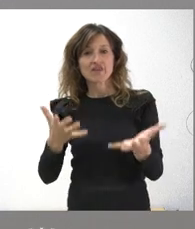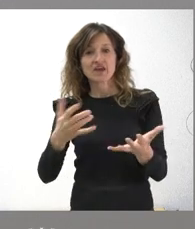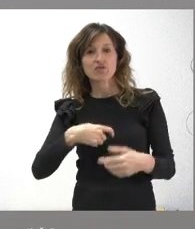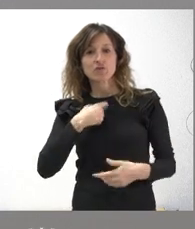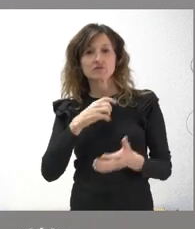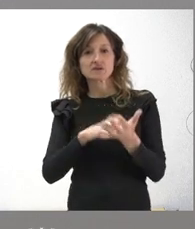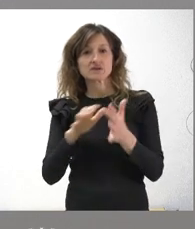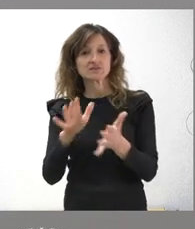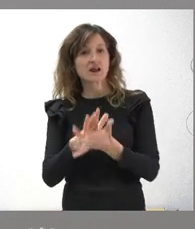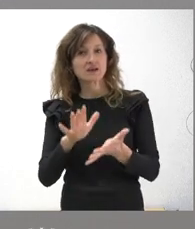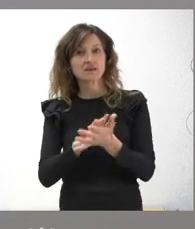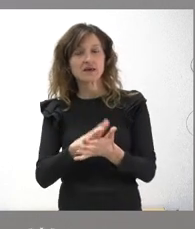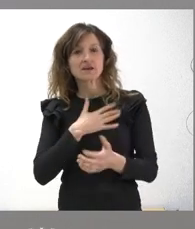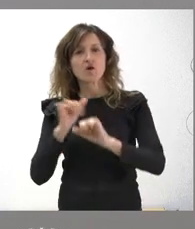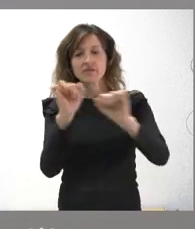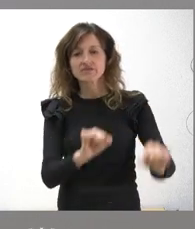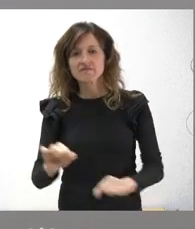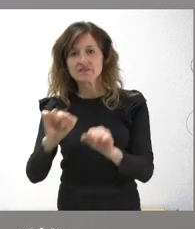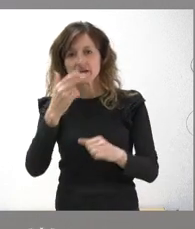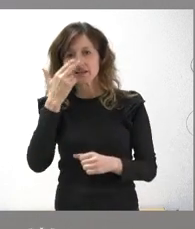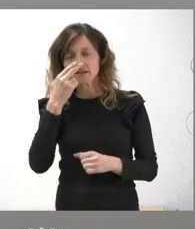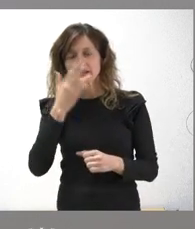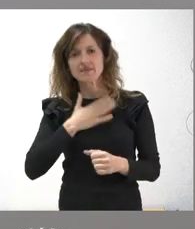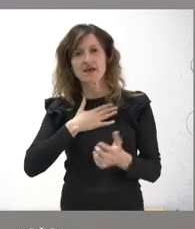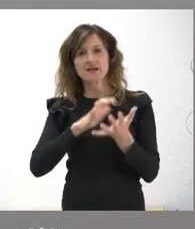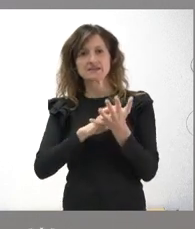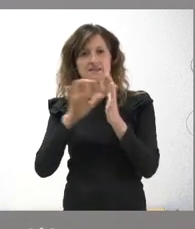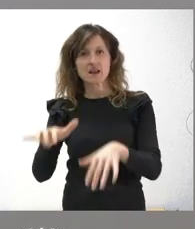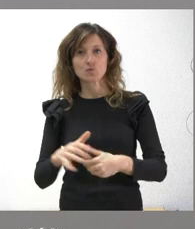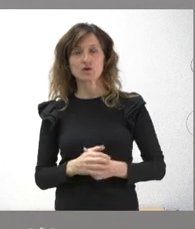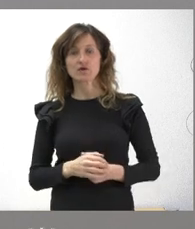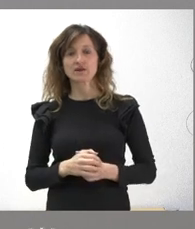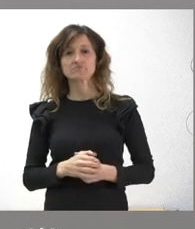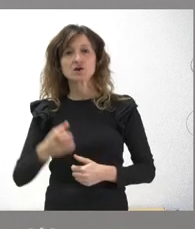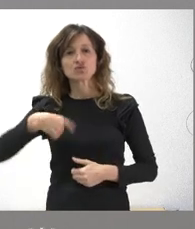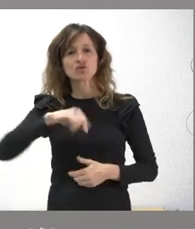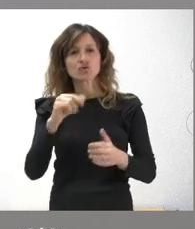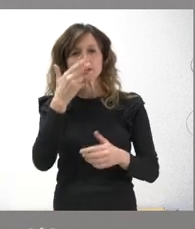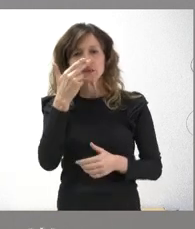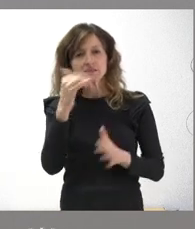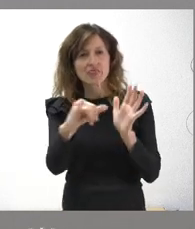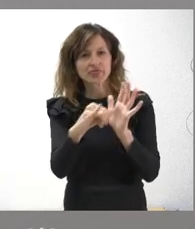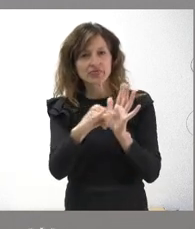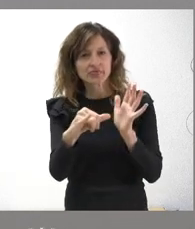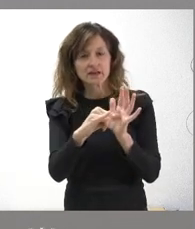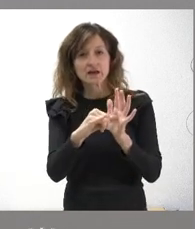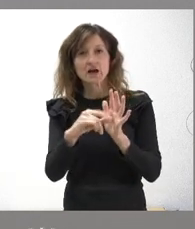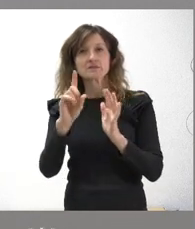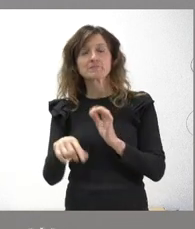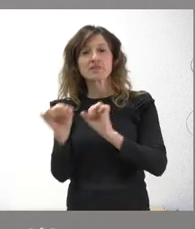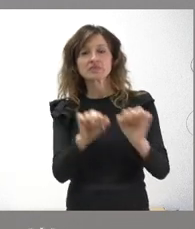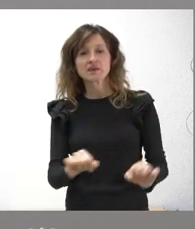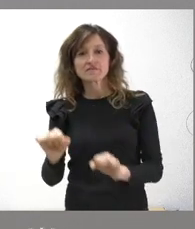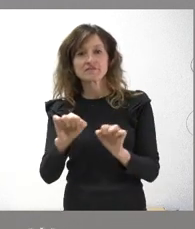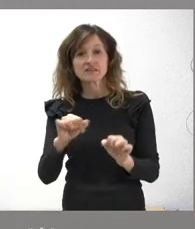esta tierra es que vamos a defender los intereses de los Castellanos y leoneses que vamos a estar cerca de sus intereses y que vamos a defender que a los ciudadanos de